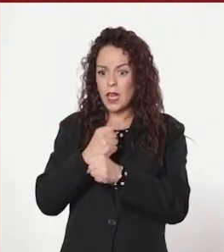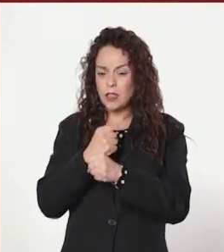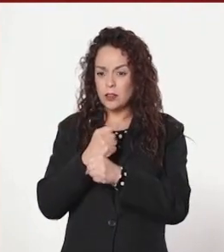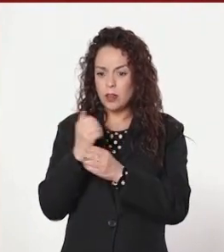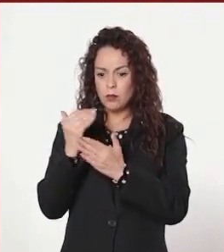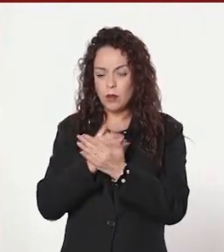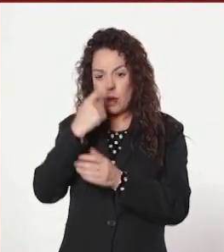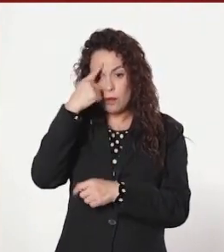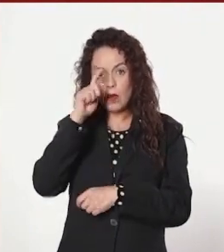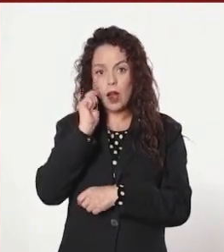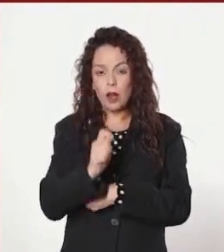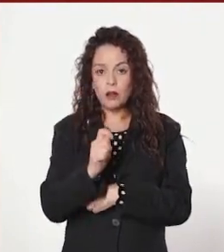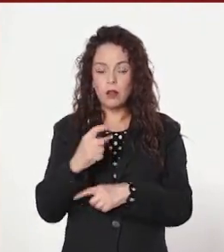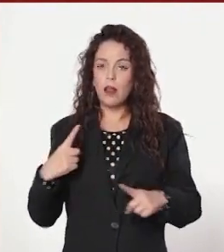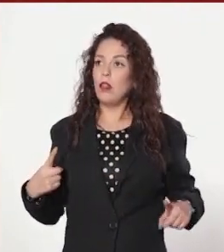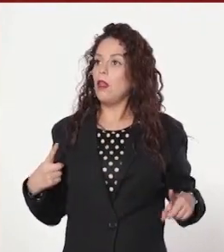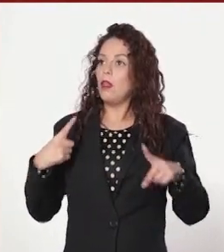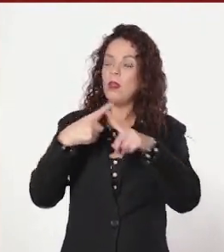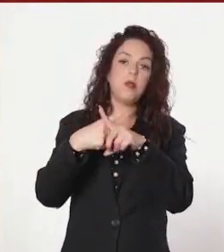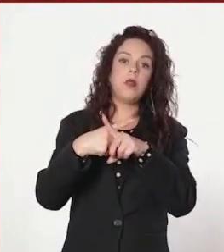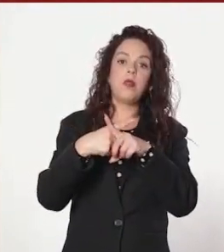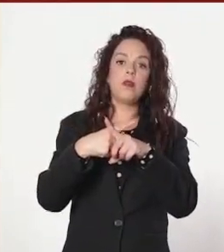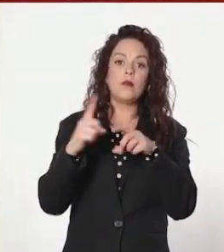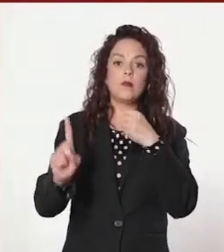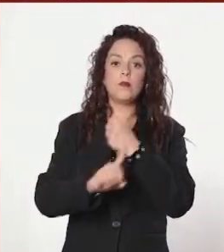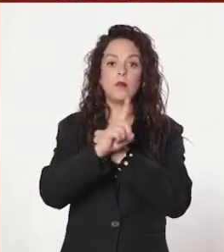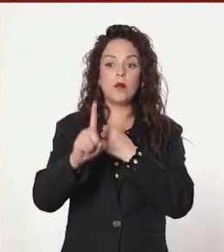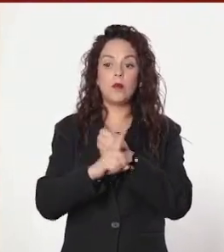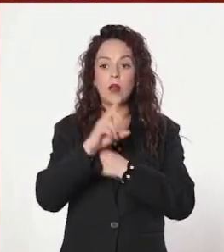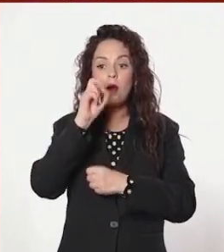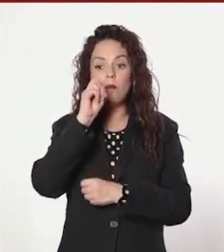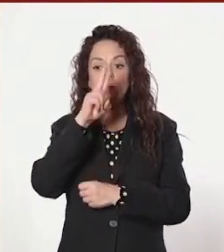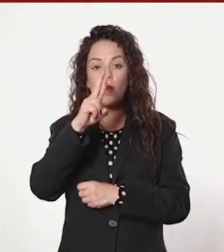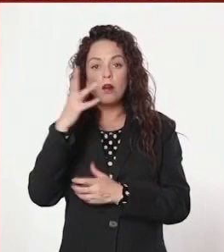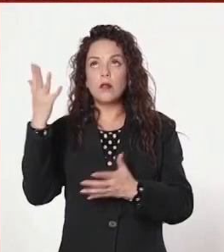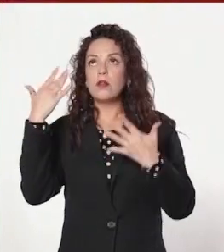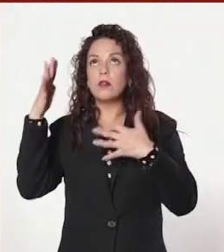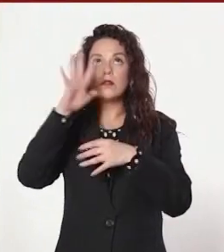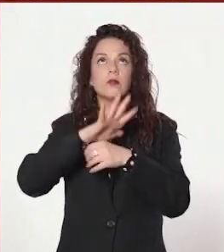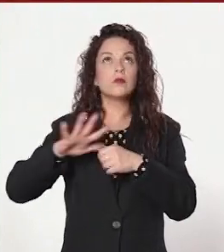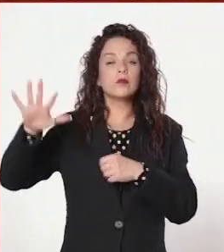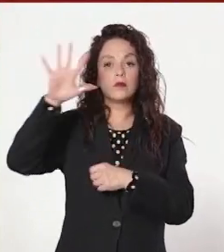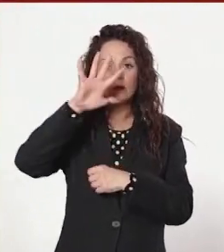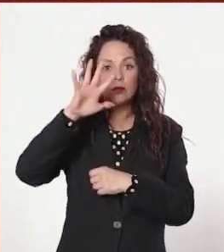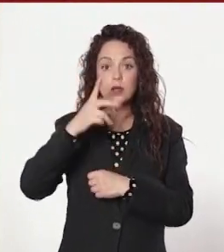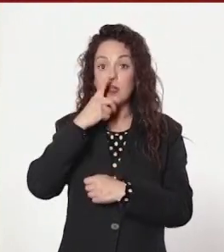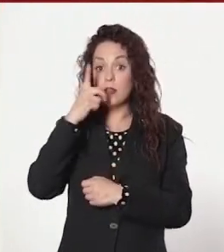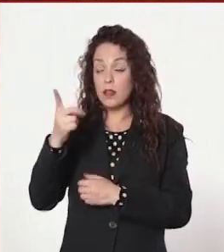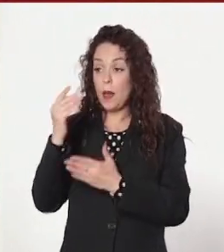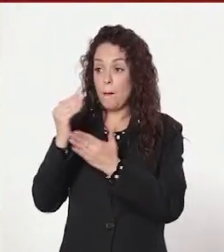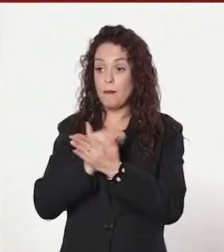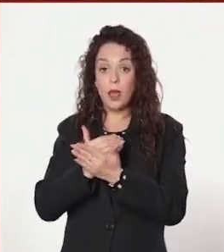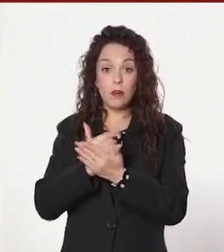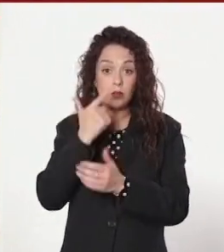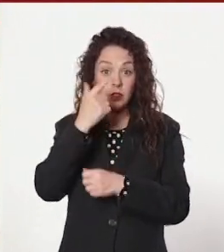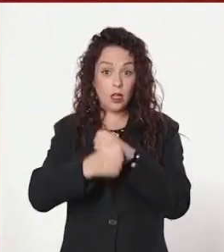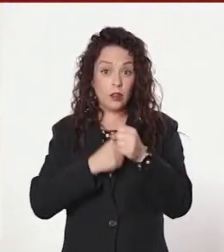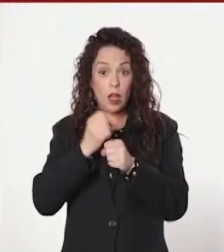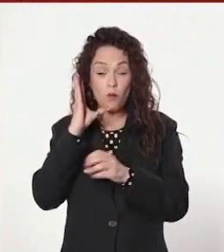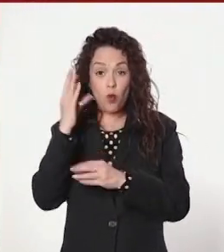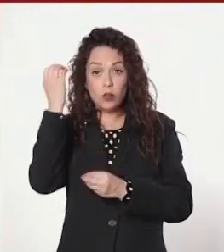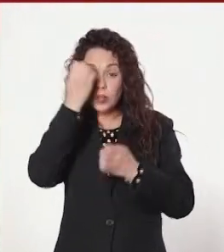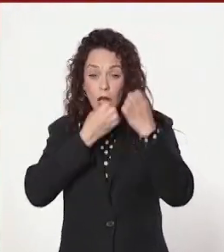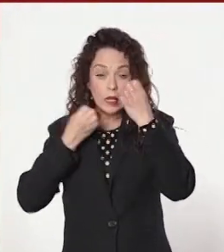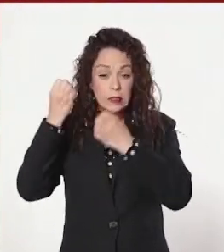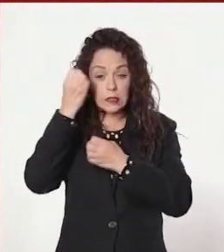para revertir el cambio climático. Sí. O sea, en menos de 7 años es lo que nos queda según muchísimos estudios que se han hecho. Si en